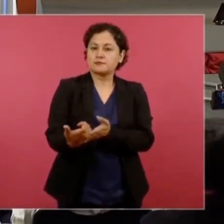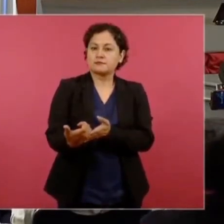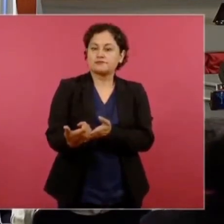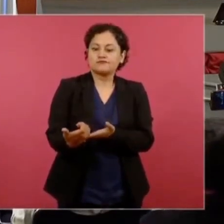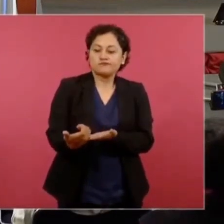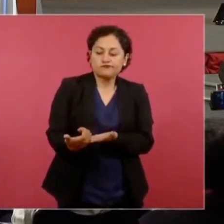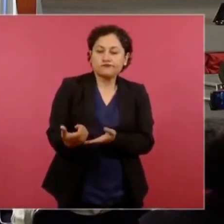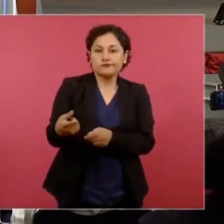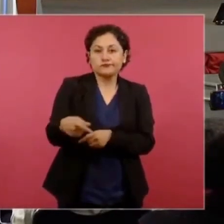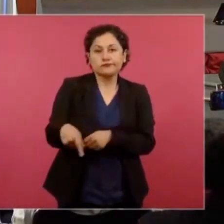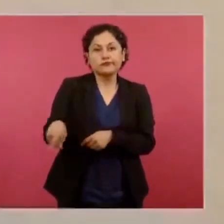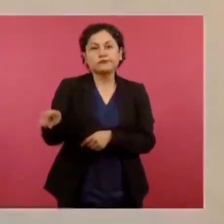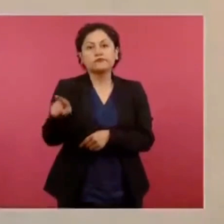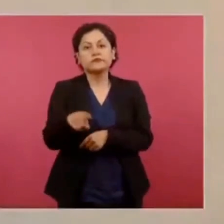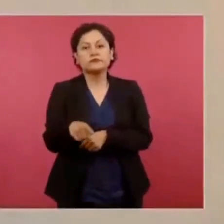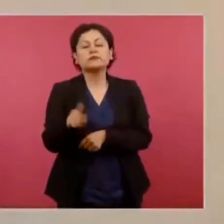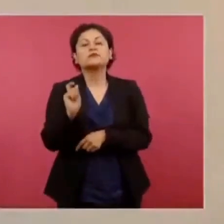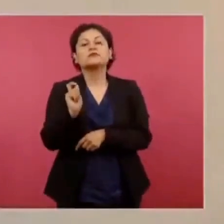consumirán